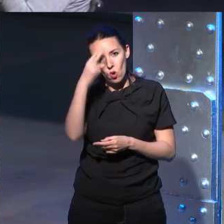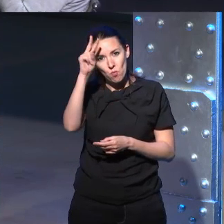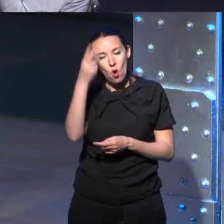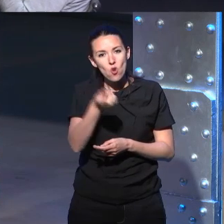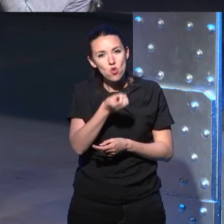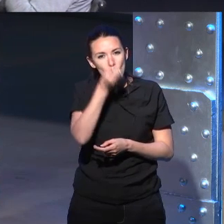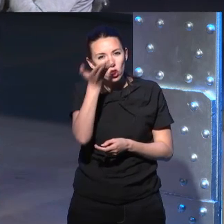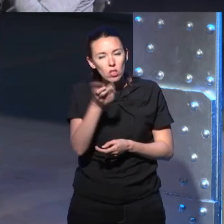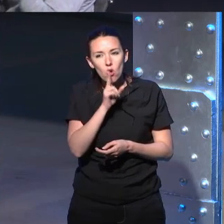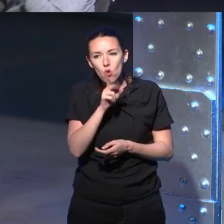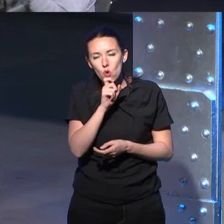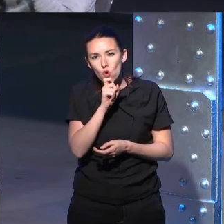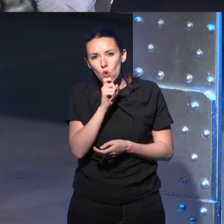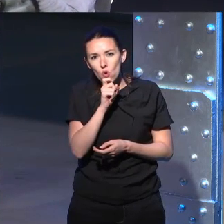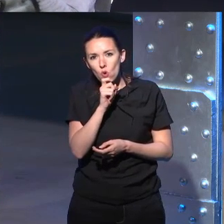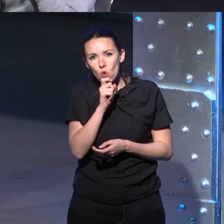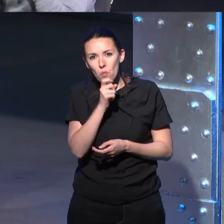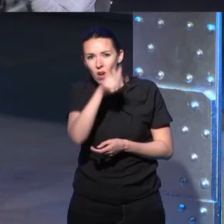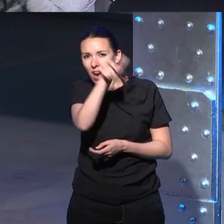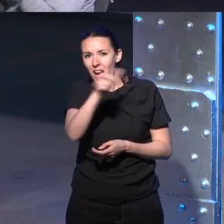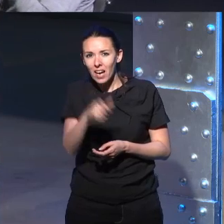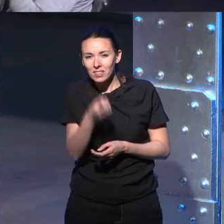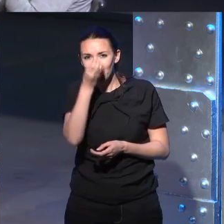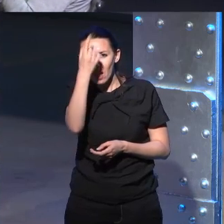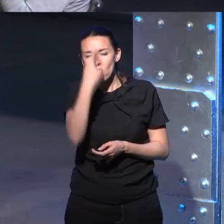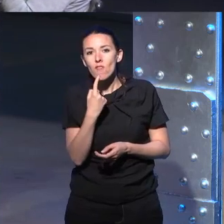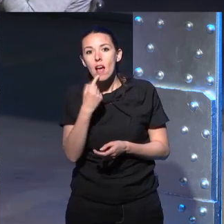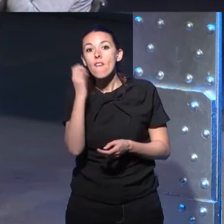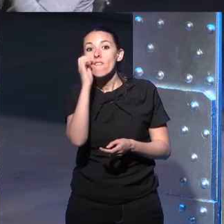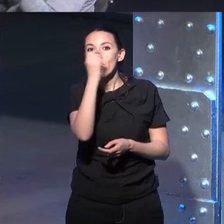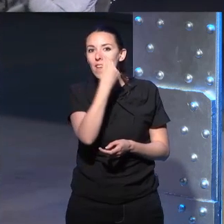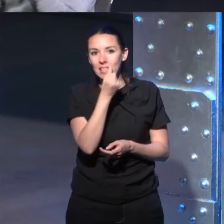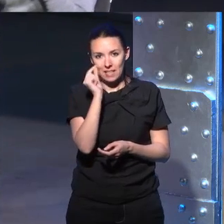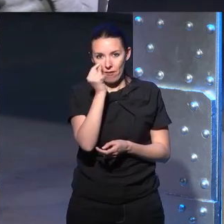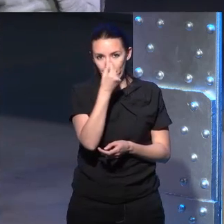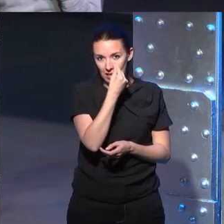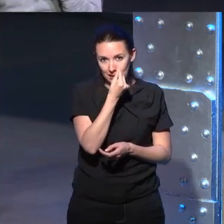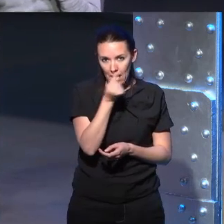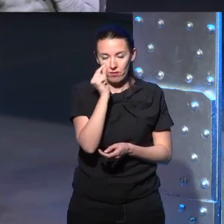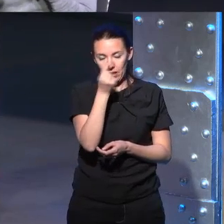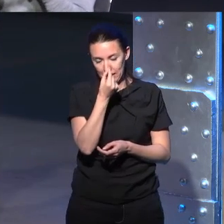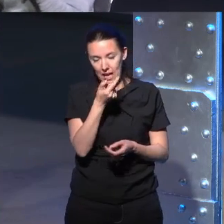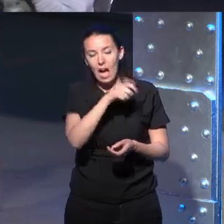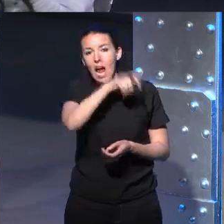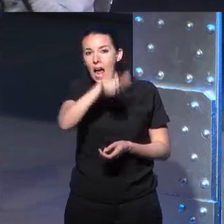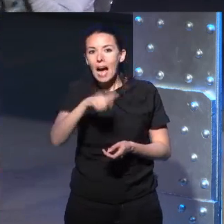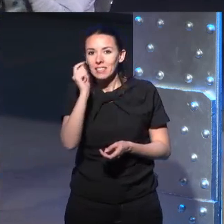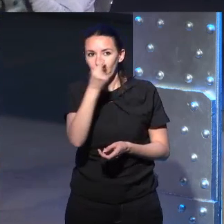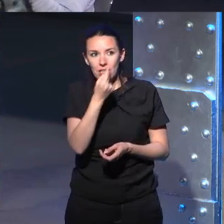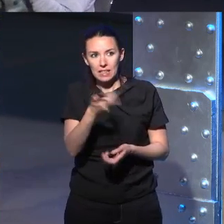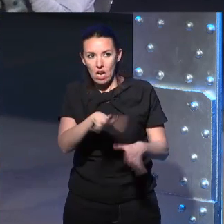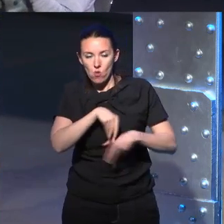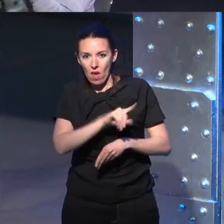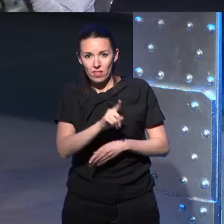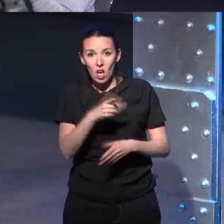rosa, ¿no? ¿Cómo le llaman a la gente rosa, ¿no? Fresa. Fresa. A la gente fresa, ¿no? Y todos